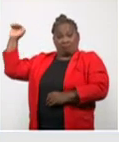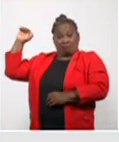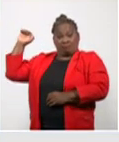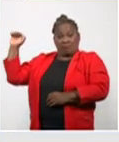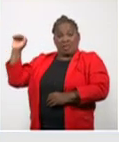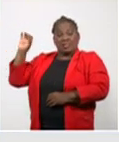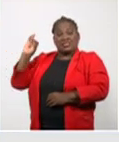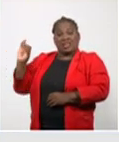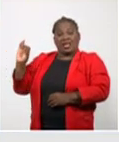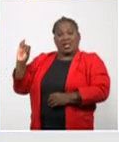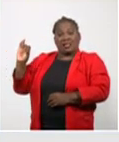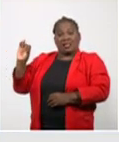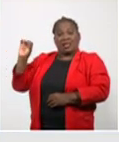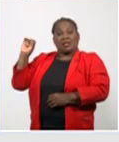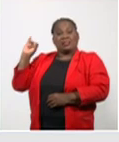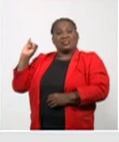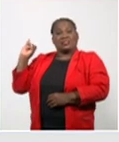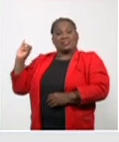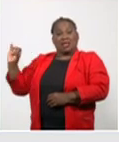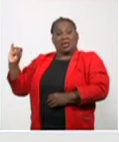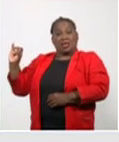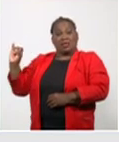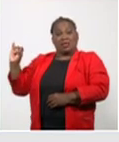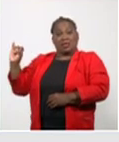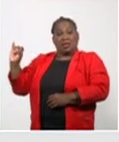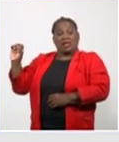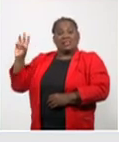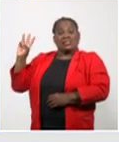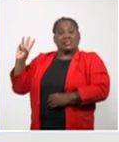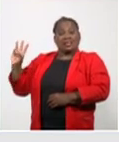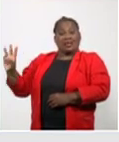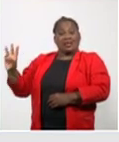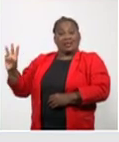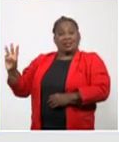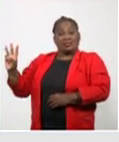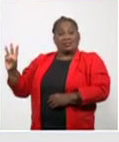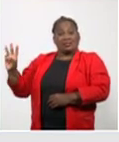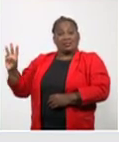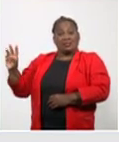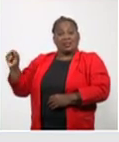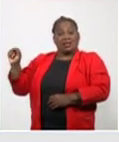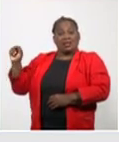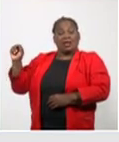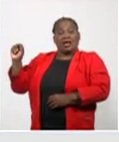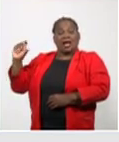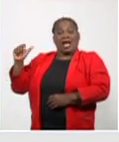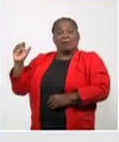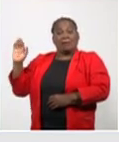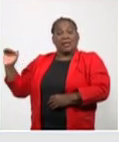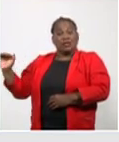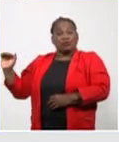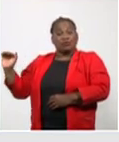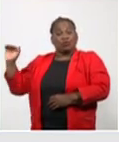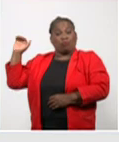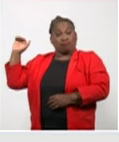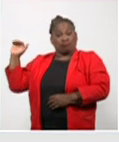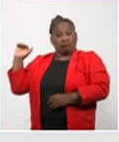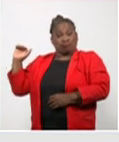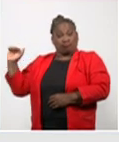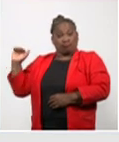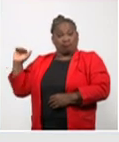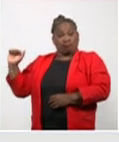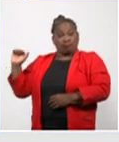Huila 6, San Antonio 3, Caimito 2, al igual que Bahía Honda y Mariel, y de